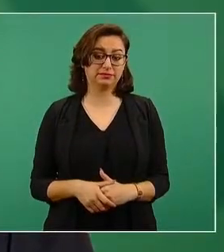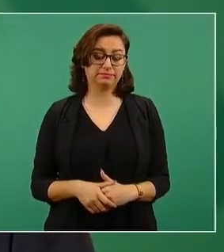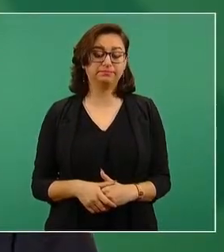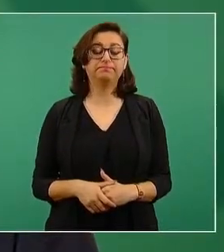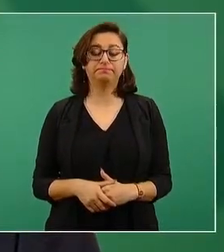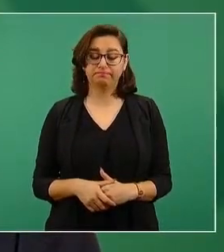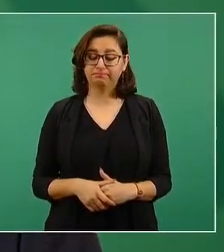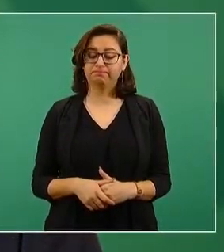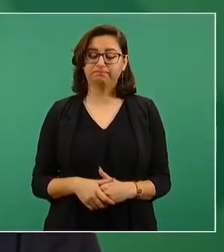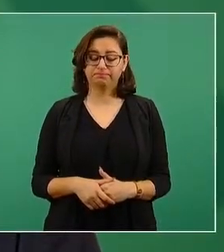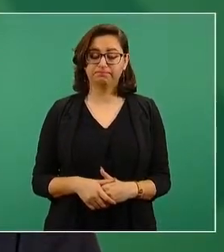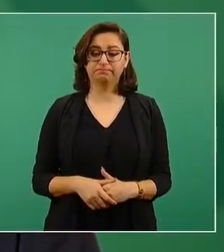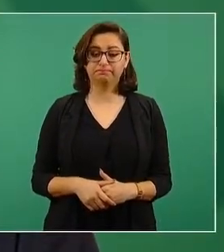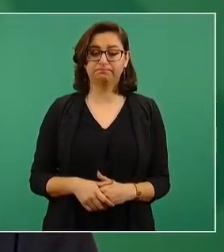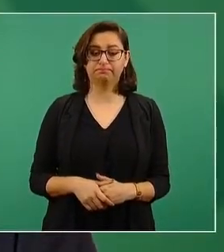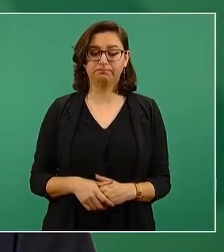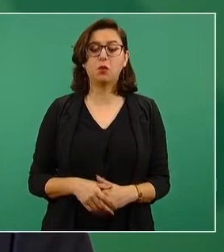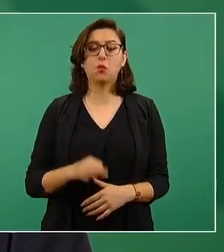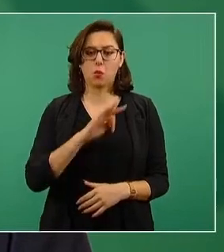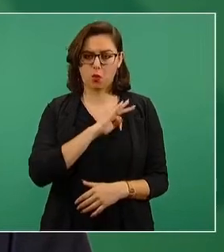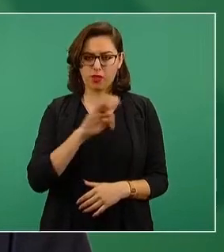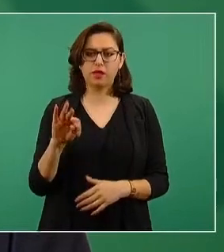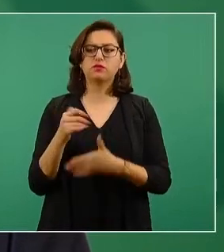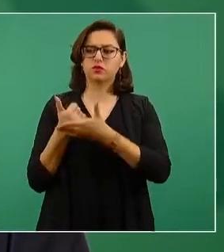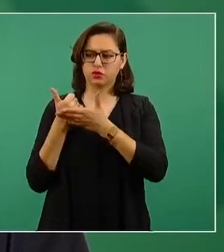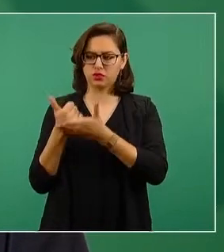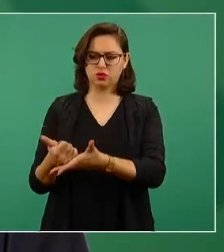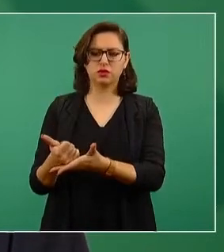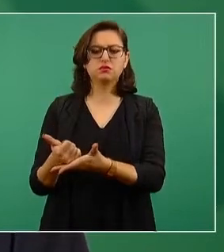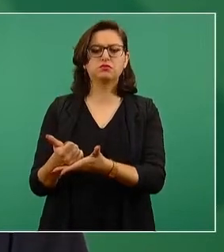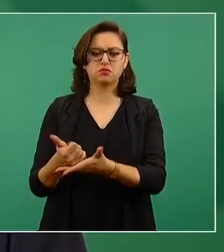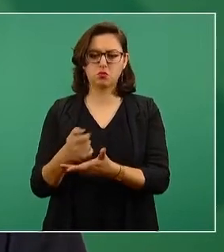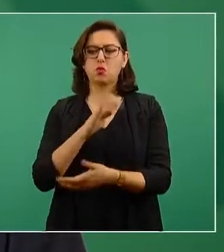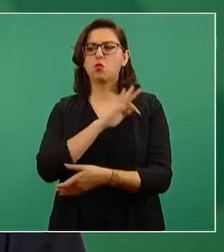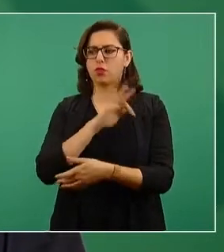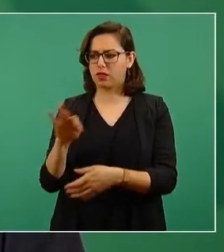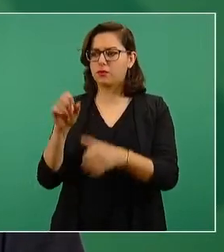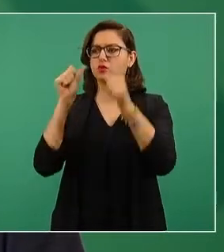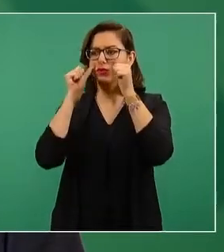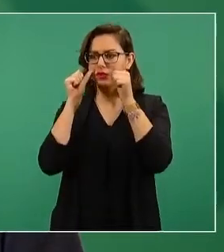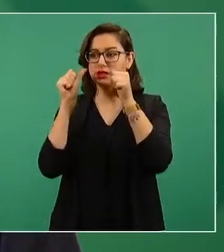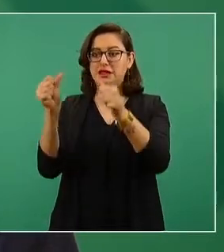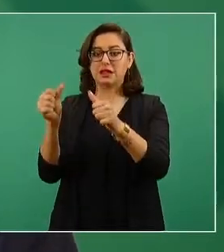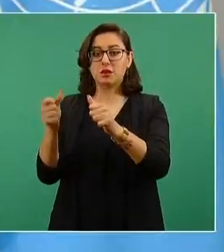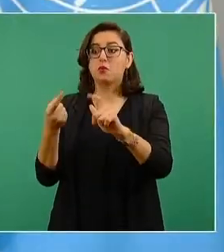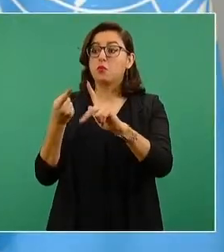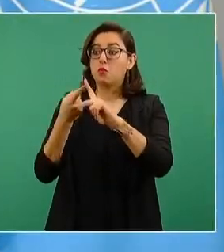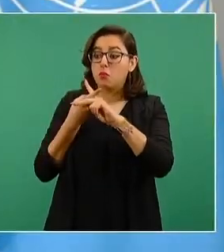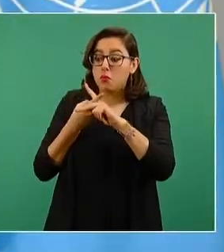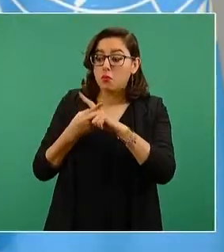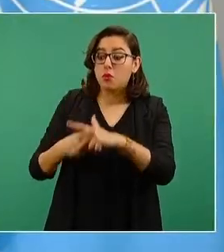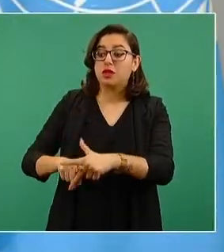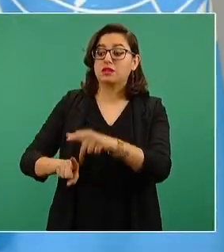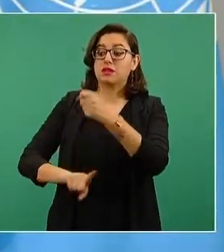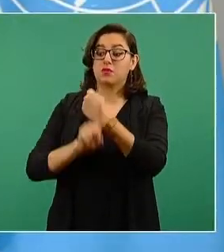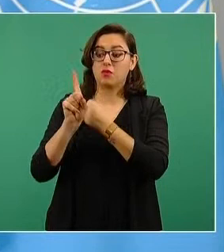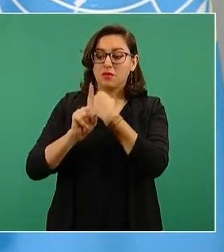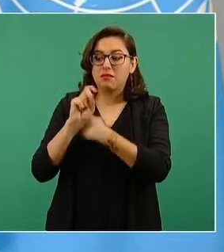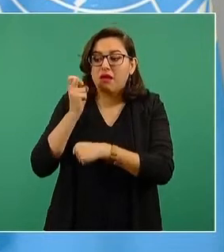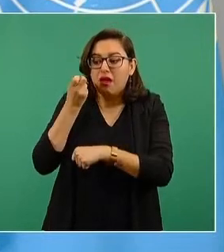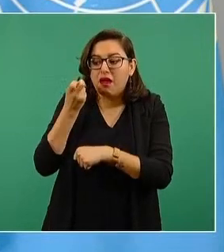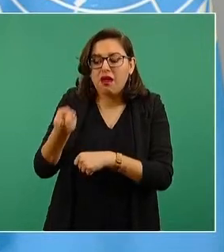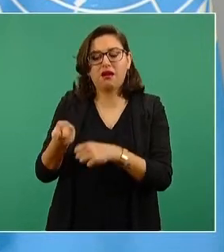Entonces, sí hay manera de atender el fondo del problema,